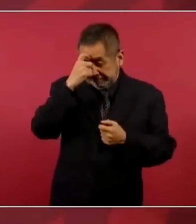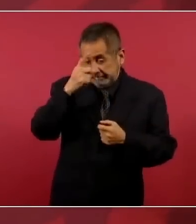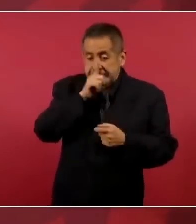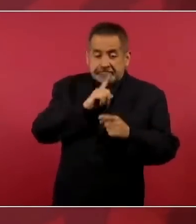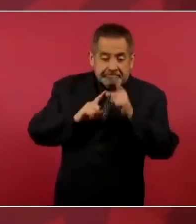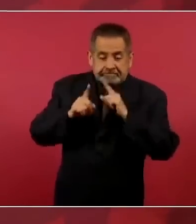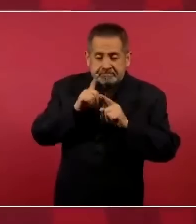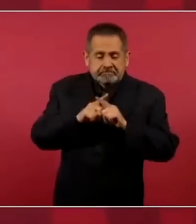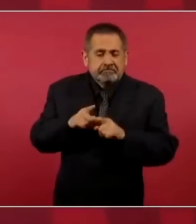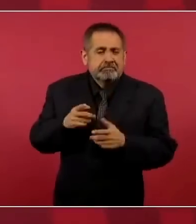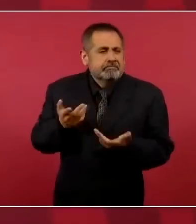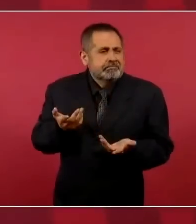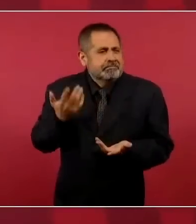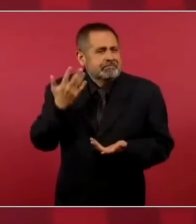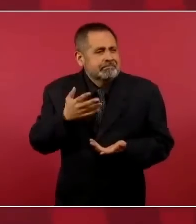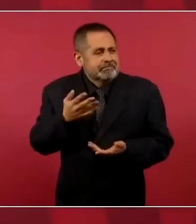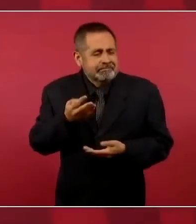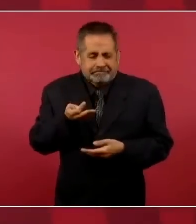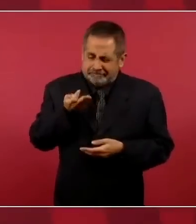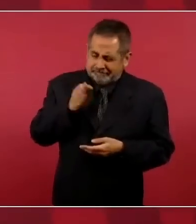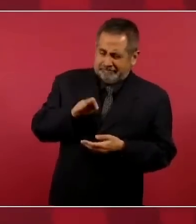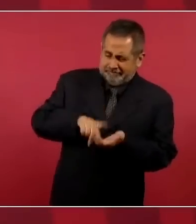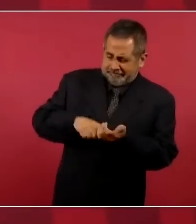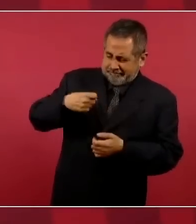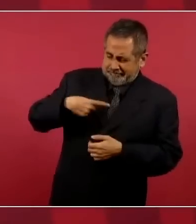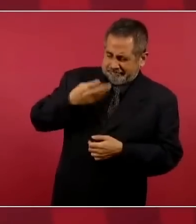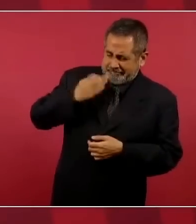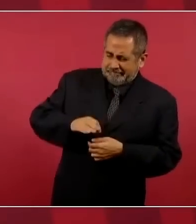se traicionan a sí mismos.